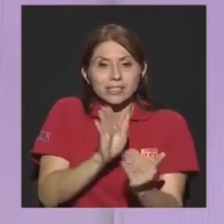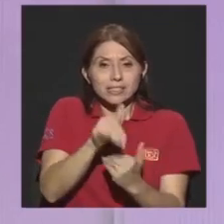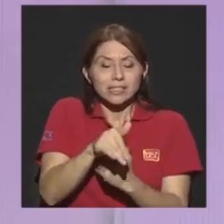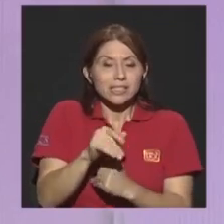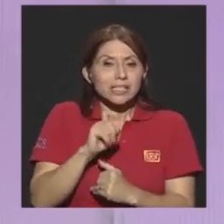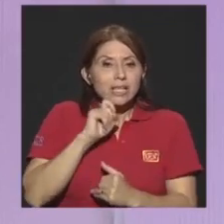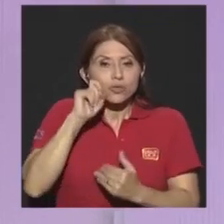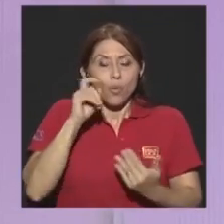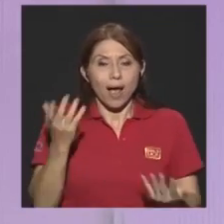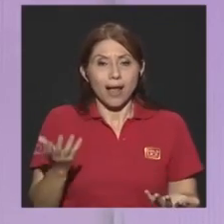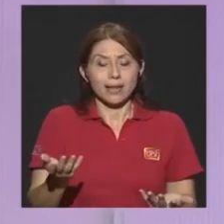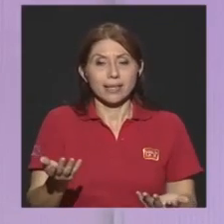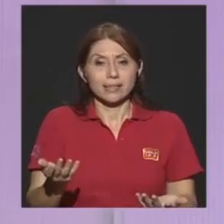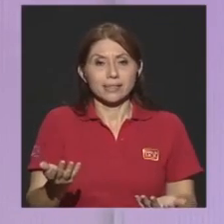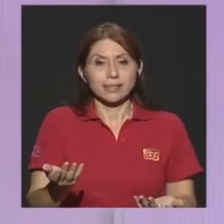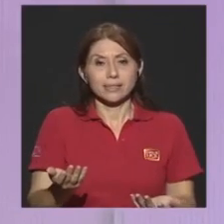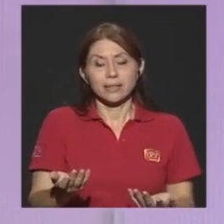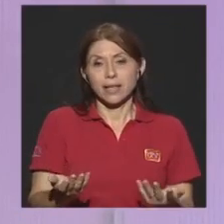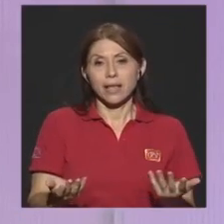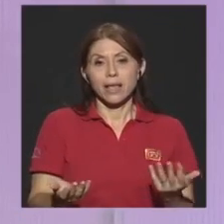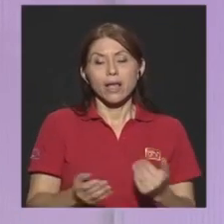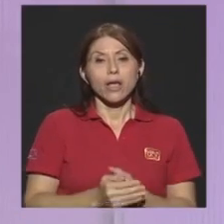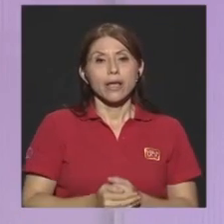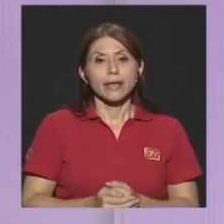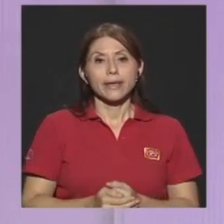como de alguna u otra forma